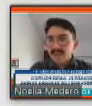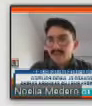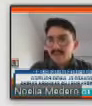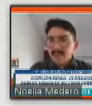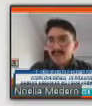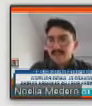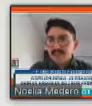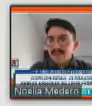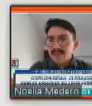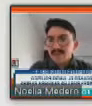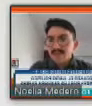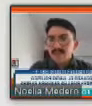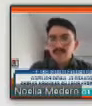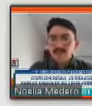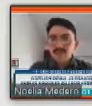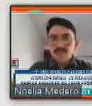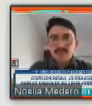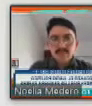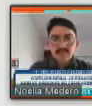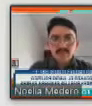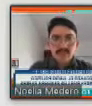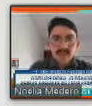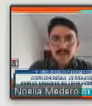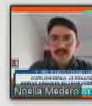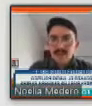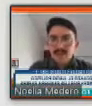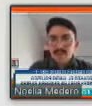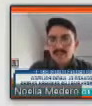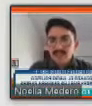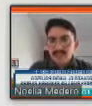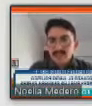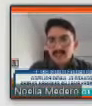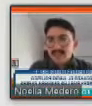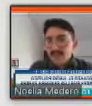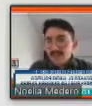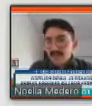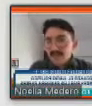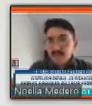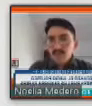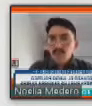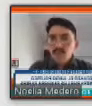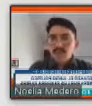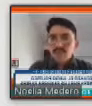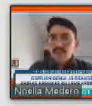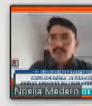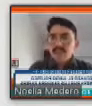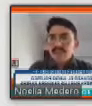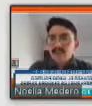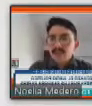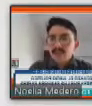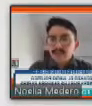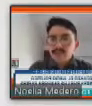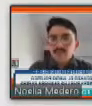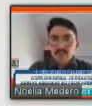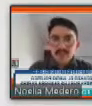respaldar. Así que el fracaso de esta acusación constitucional era algo que se esperaba, por lo tanto no ha generado